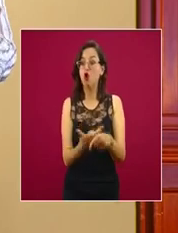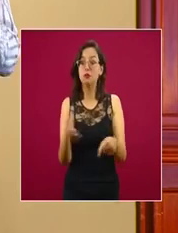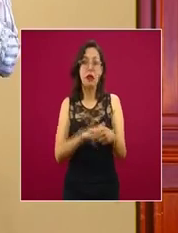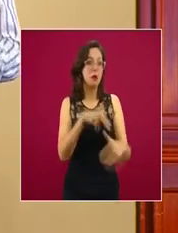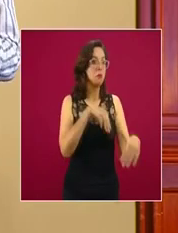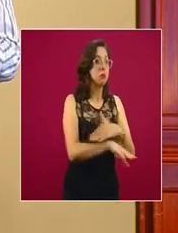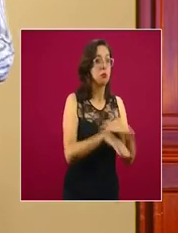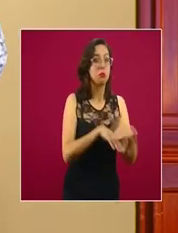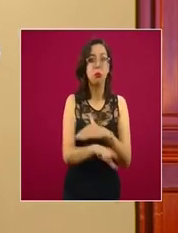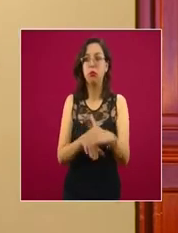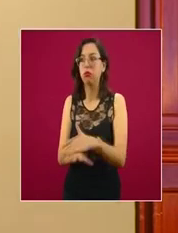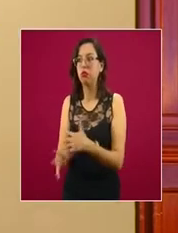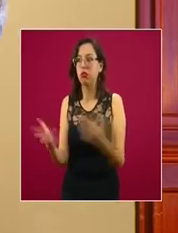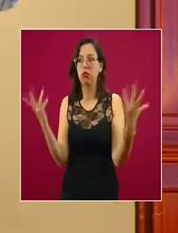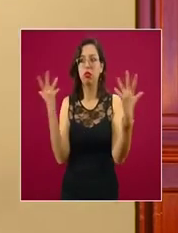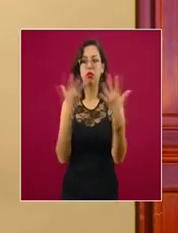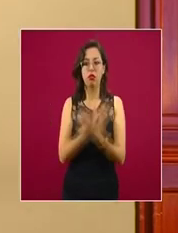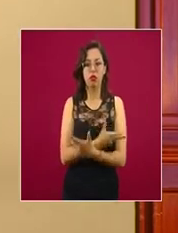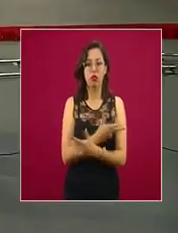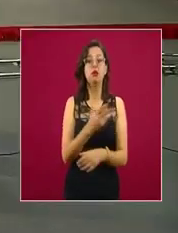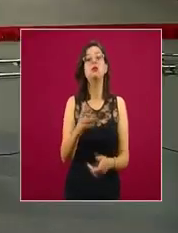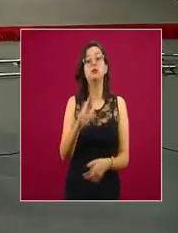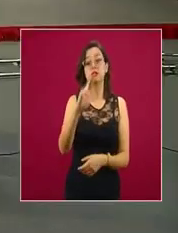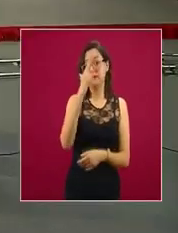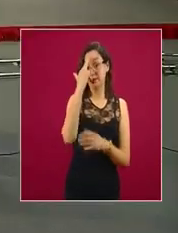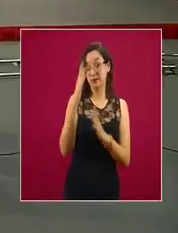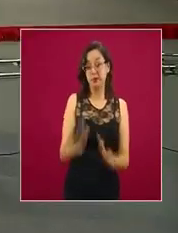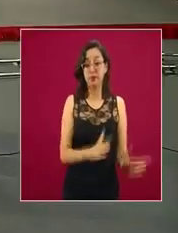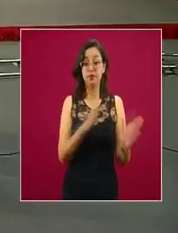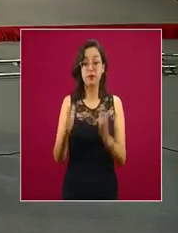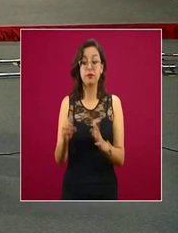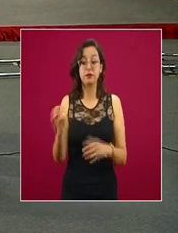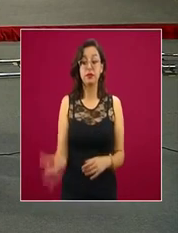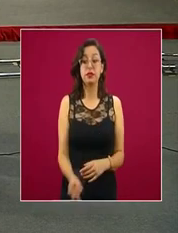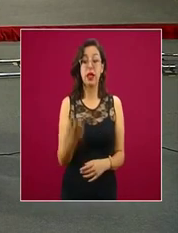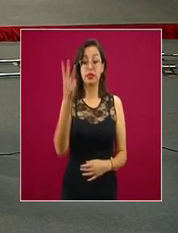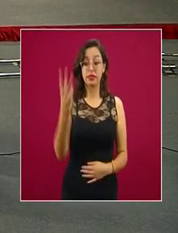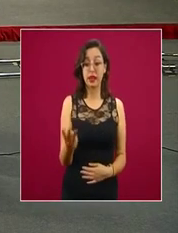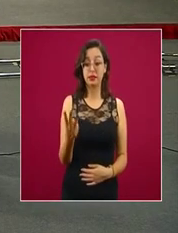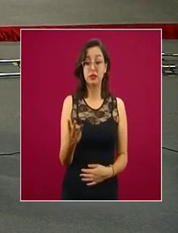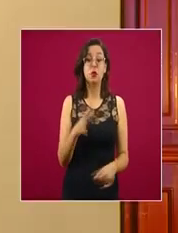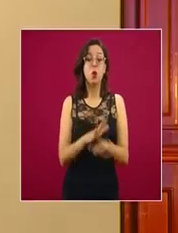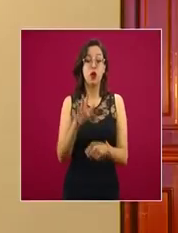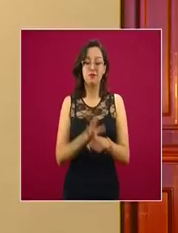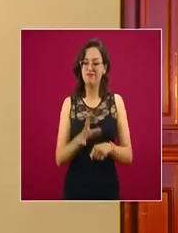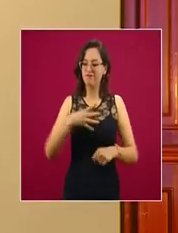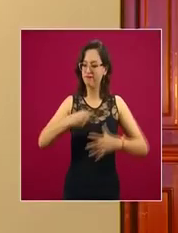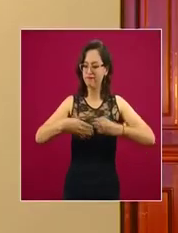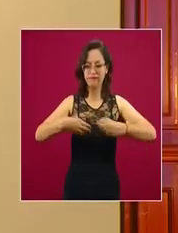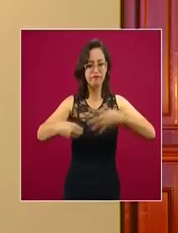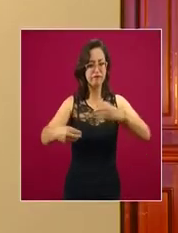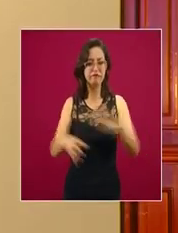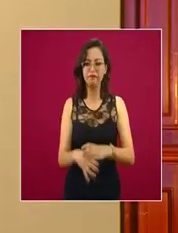hospitalización. Y les recordamos también que estamos en la fase 3. La fase 3 es la fase de incremento más rápido en